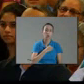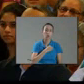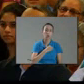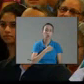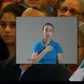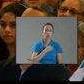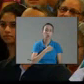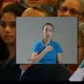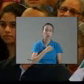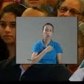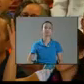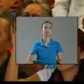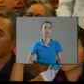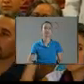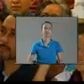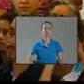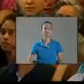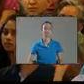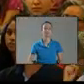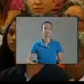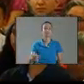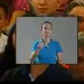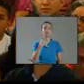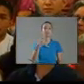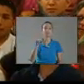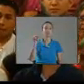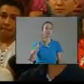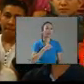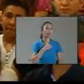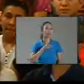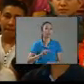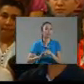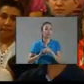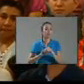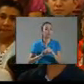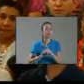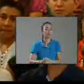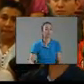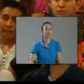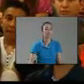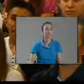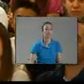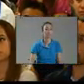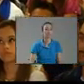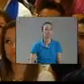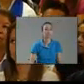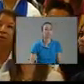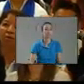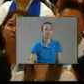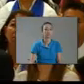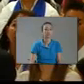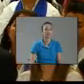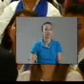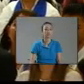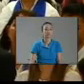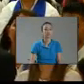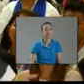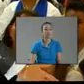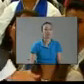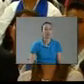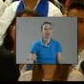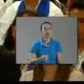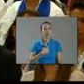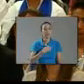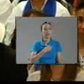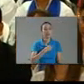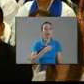que es parte del socorro de Dios, que haya una sombra sobre nosotros. Y empiezan a venir acá al